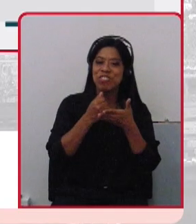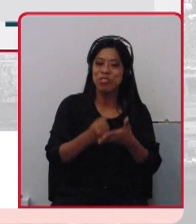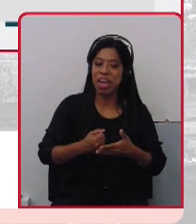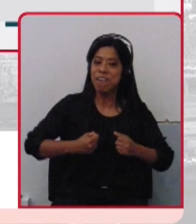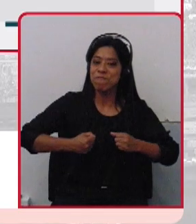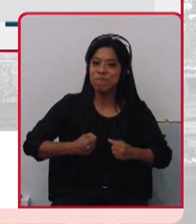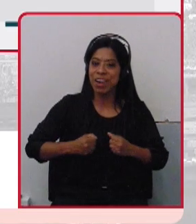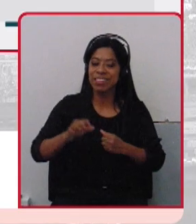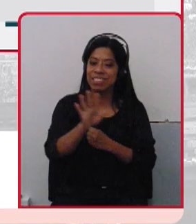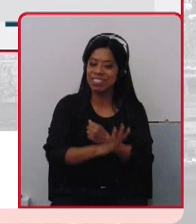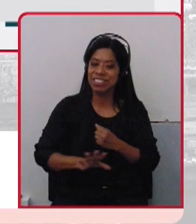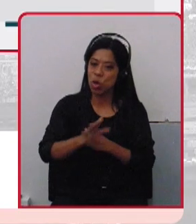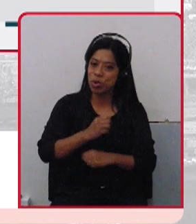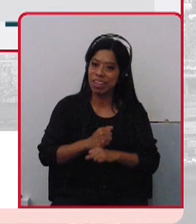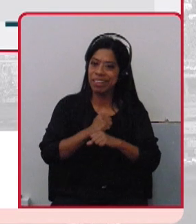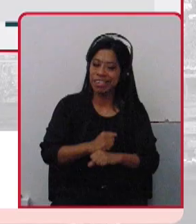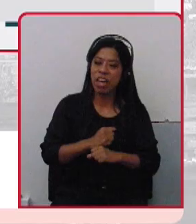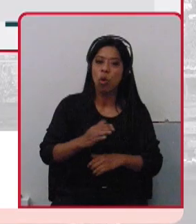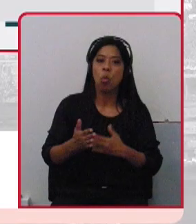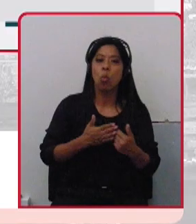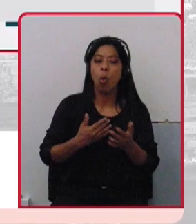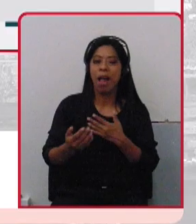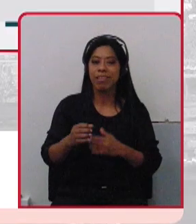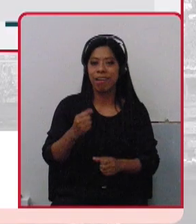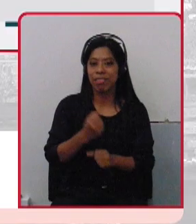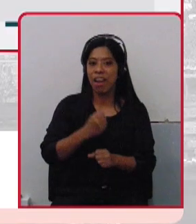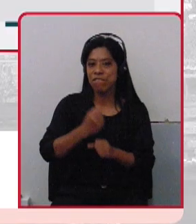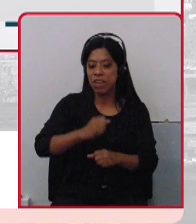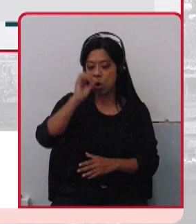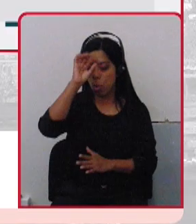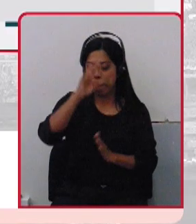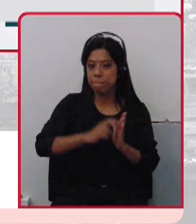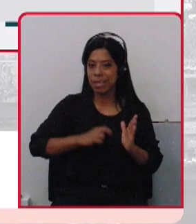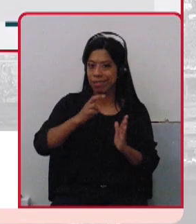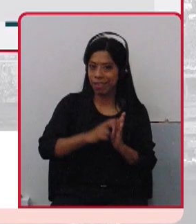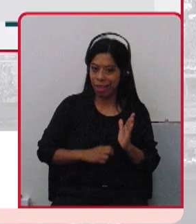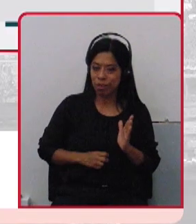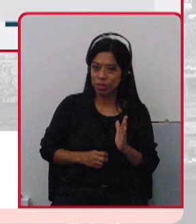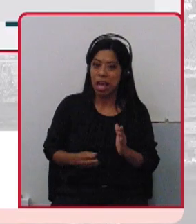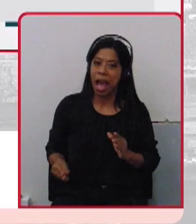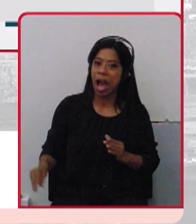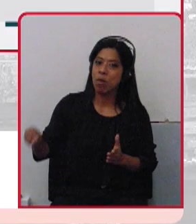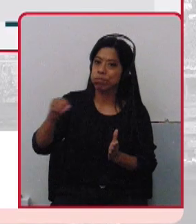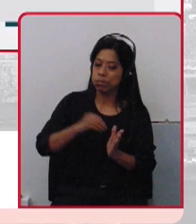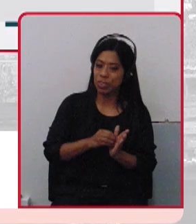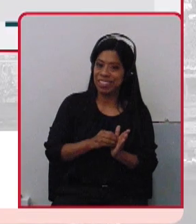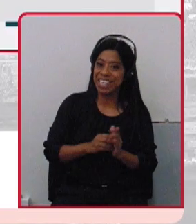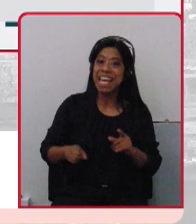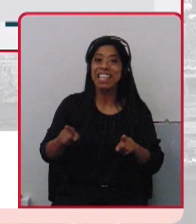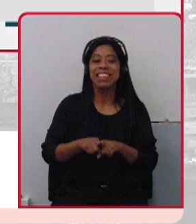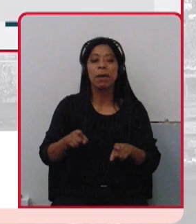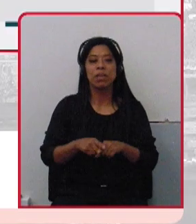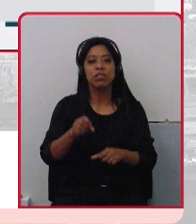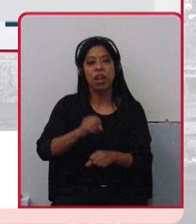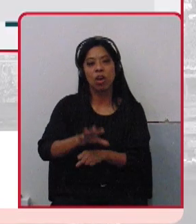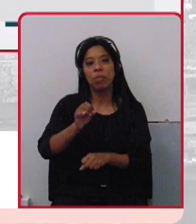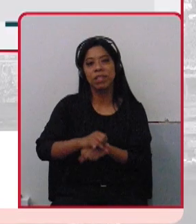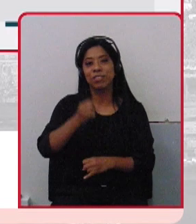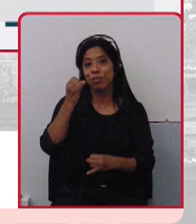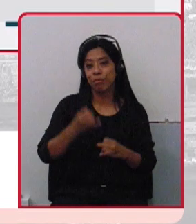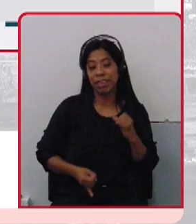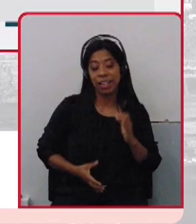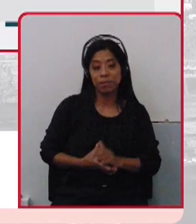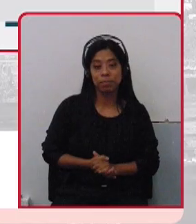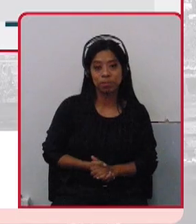fortalecer la seguridad en cualquier operación minera. En cualquier operación minera se puede implementar. Y la recomendación final